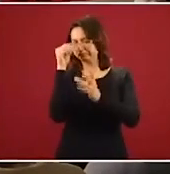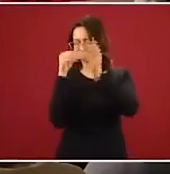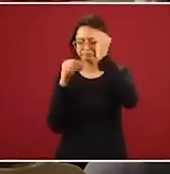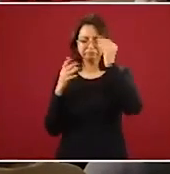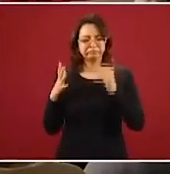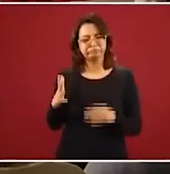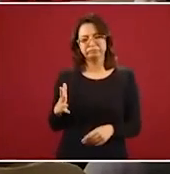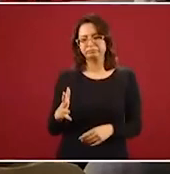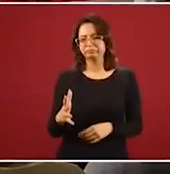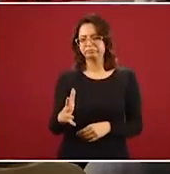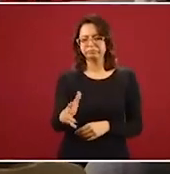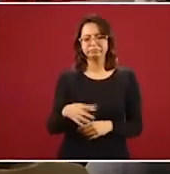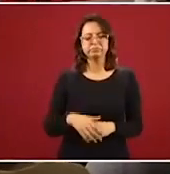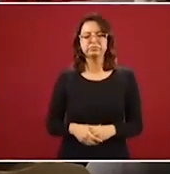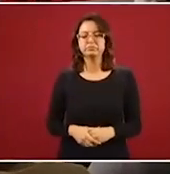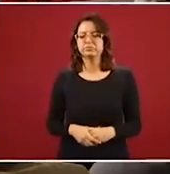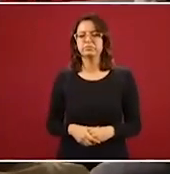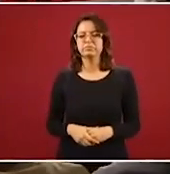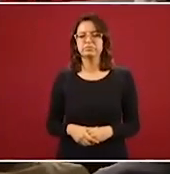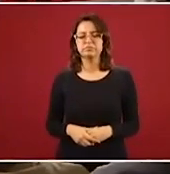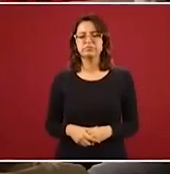adiestramiento, una constante capacitación.